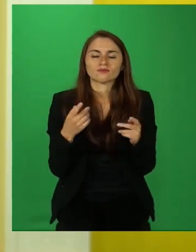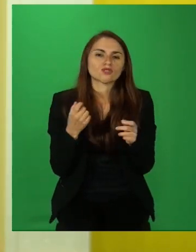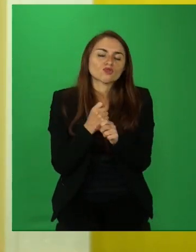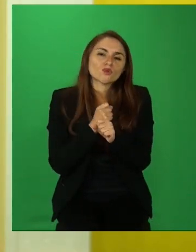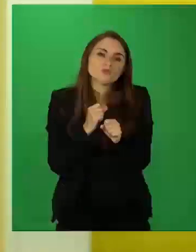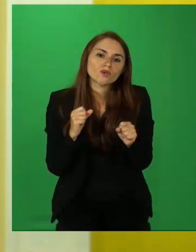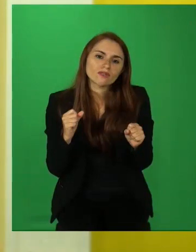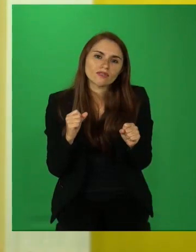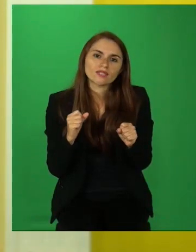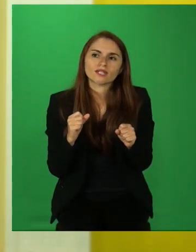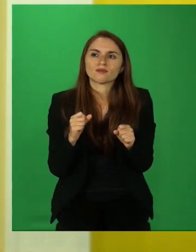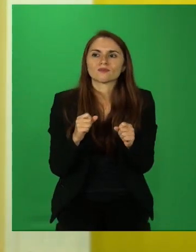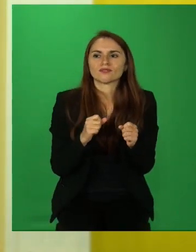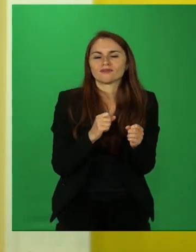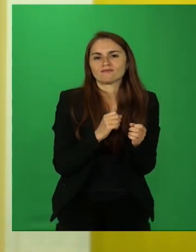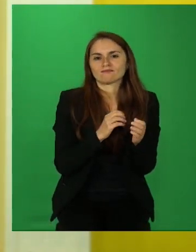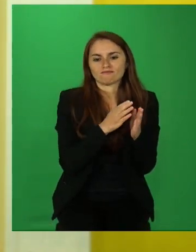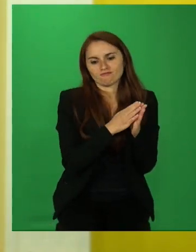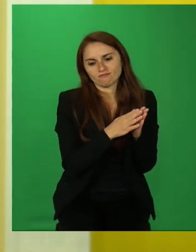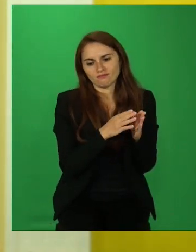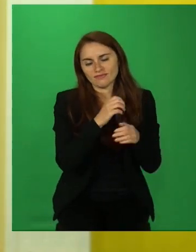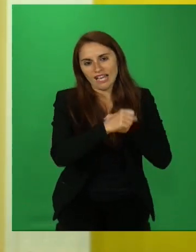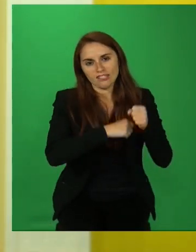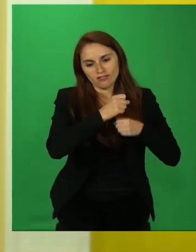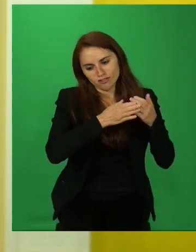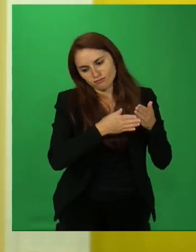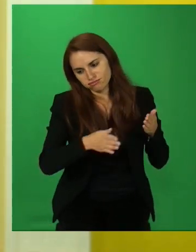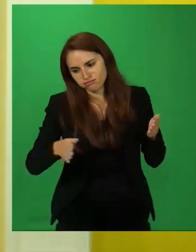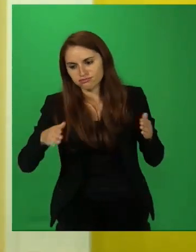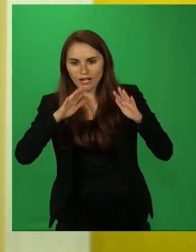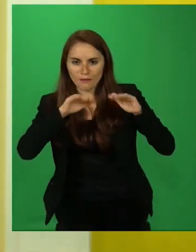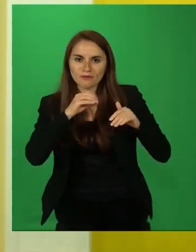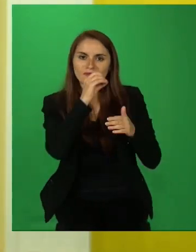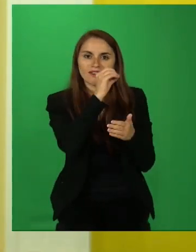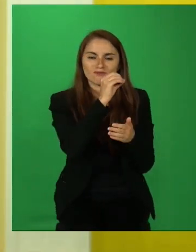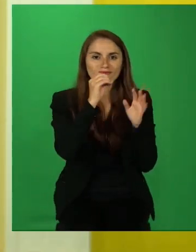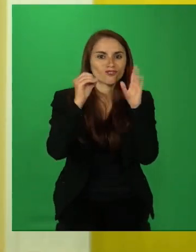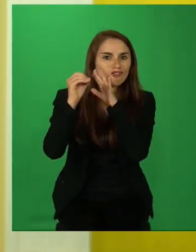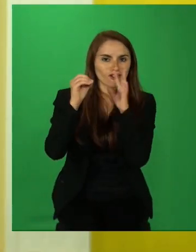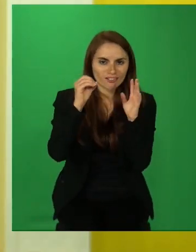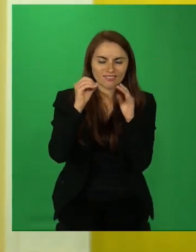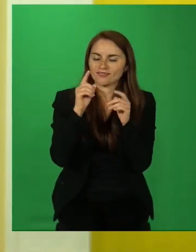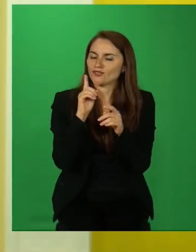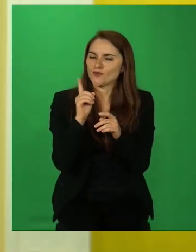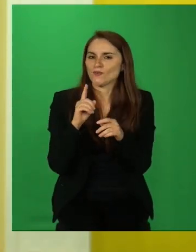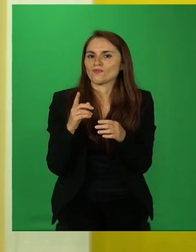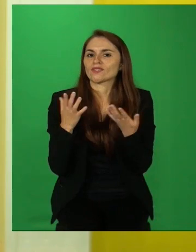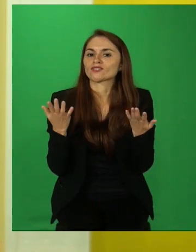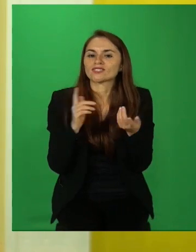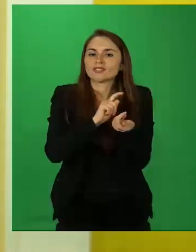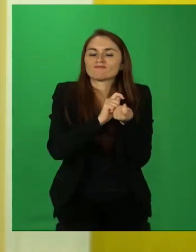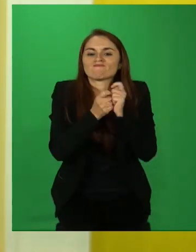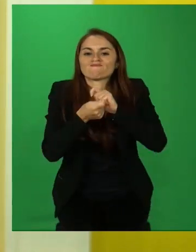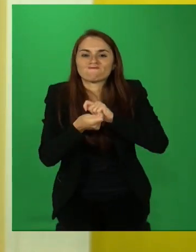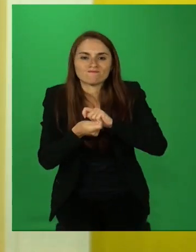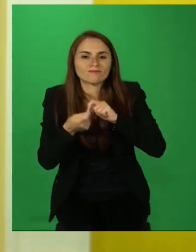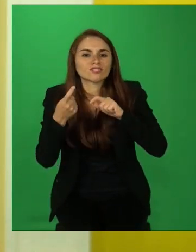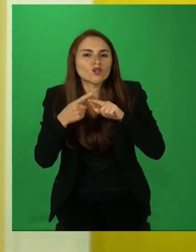hasta enseñanza media o en la universidad usando las fichas por lo tanto era necesario también